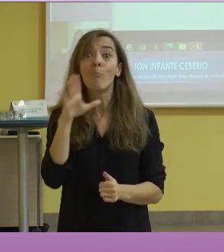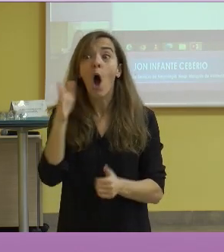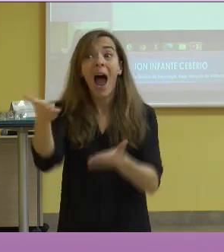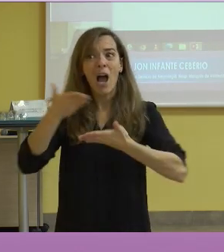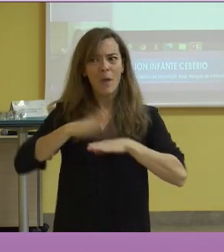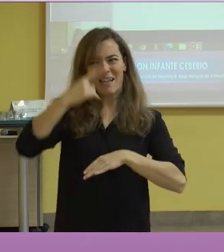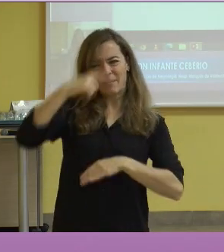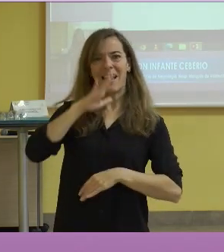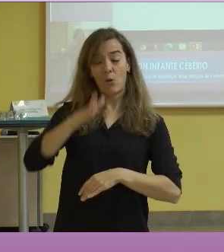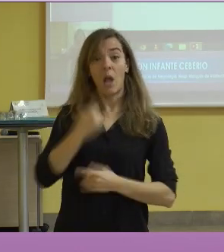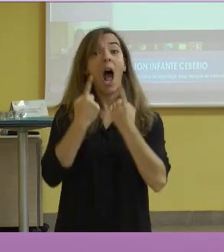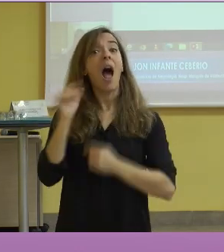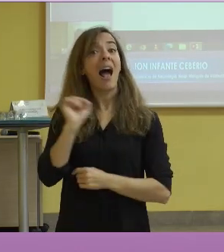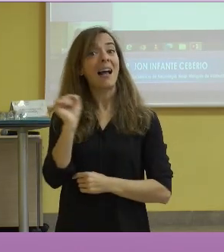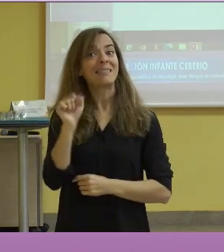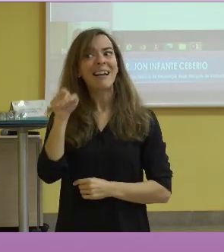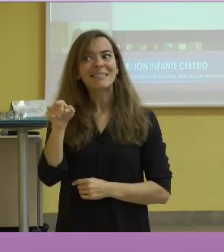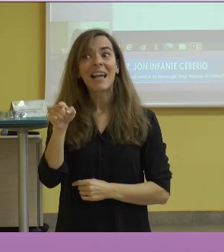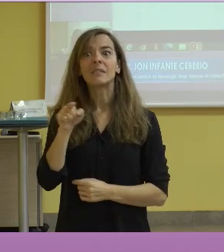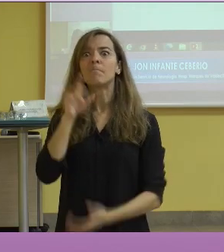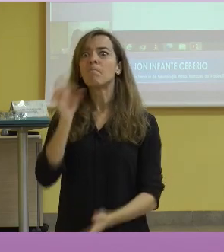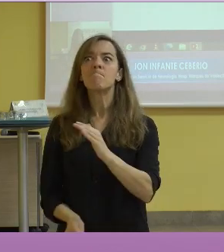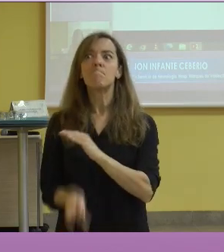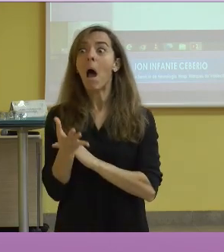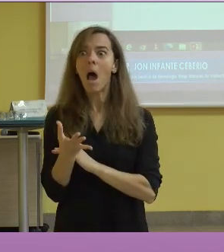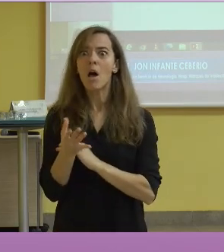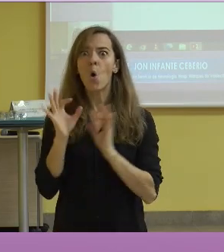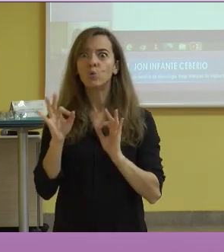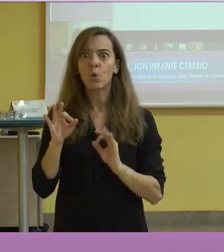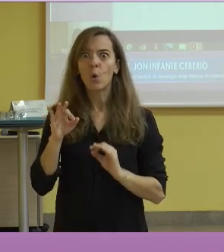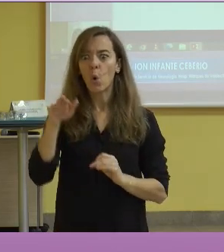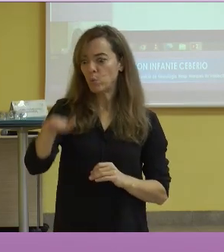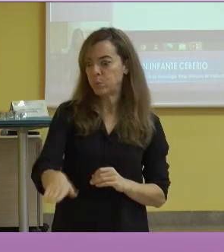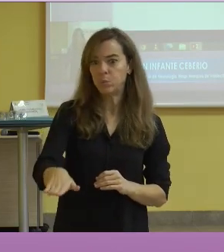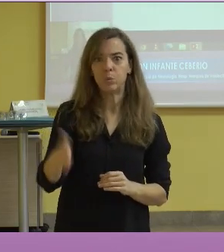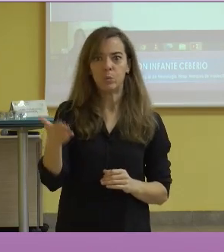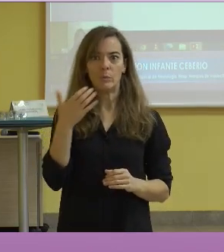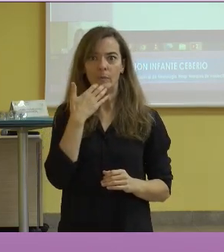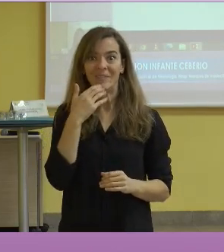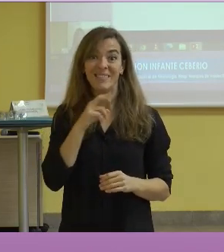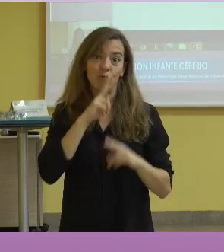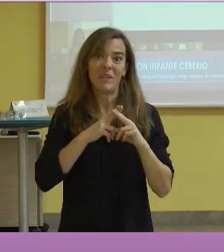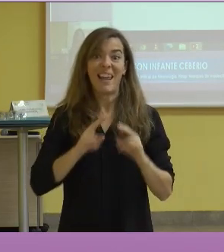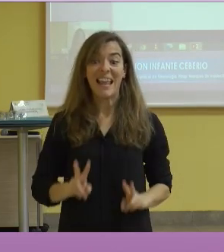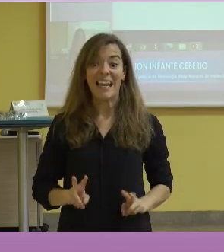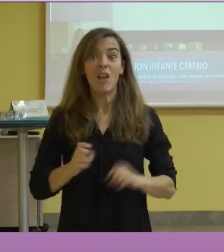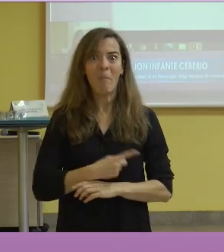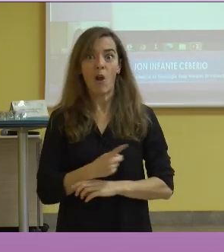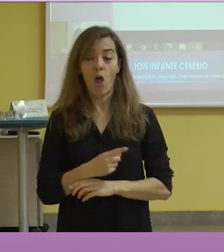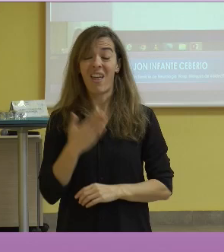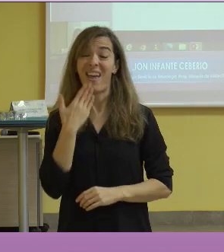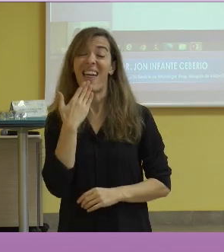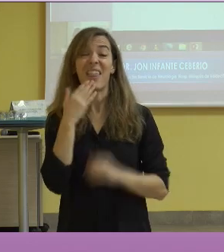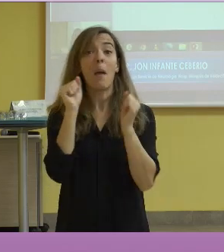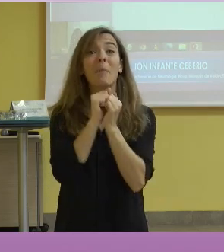algunas ataxias que tienden a ocurrir en edades tempranas de la vida, les llamamos ataxias de inicio precoz, que empiezan antes de los